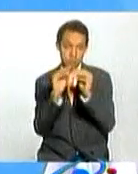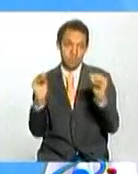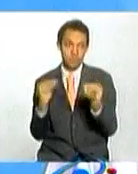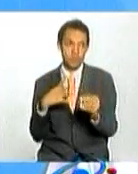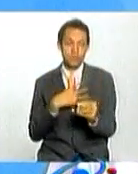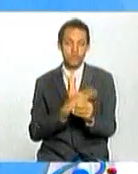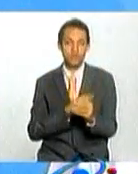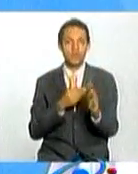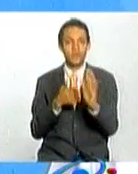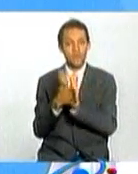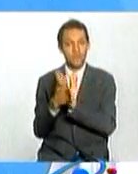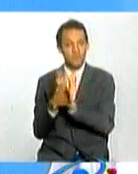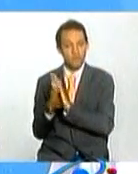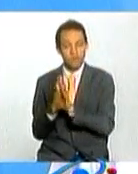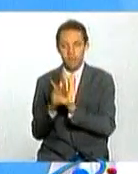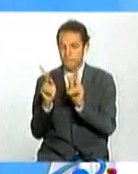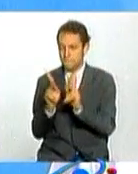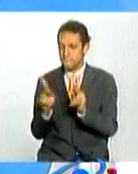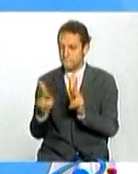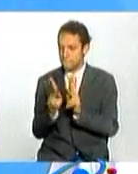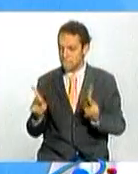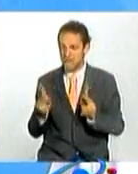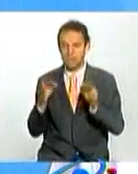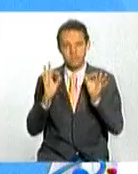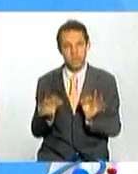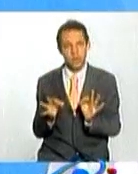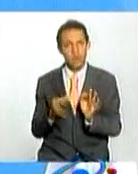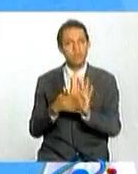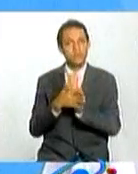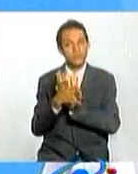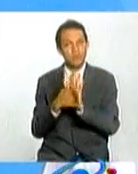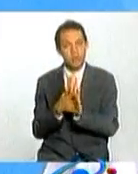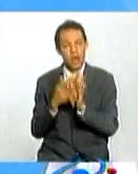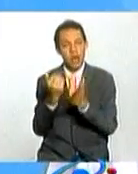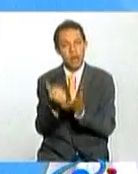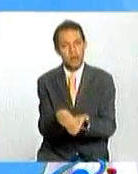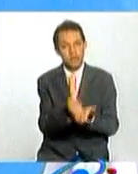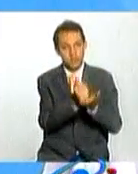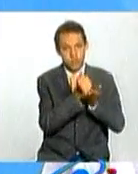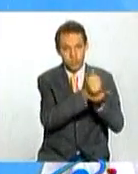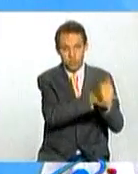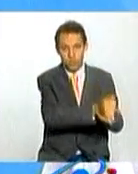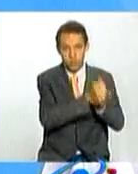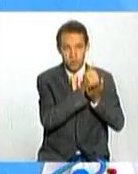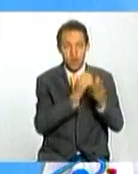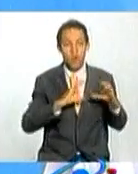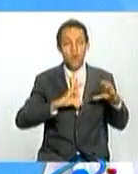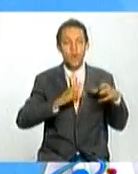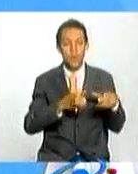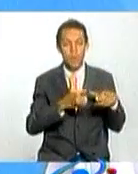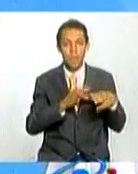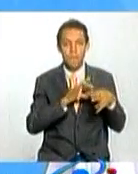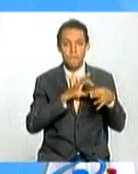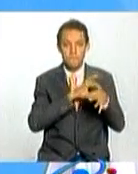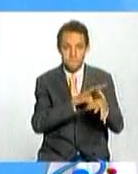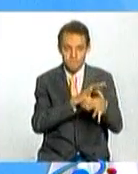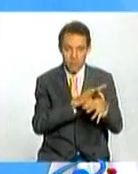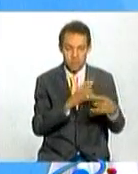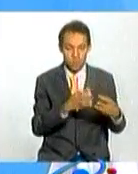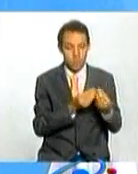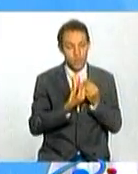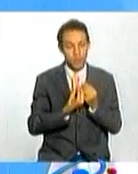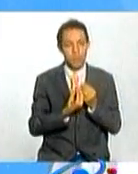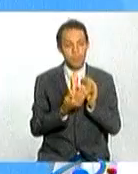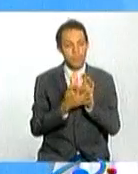menos le contamos a todos los pacientes de las muchas ayudas del equipo interdisciplinario que le podemos brindar